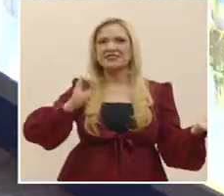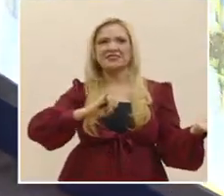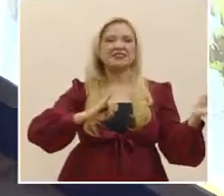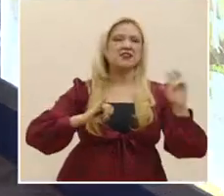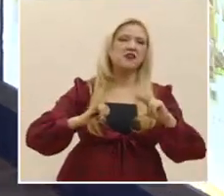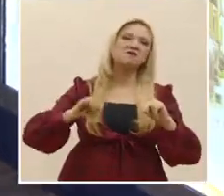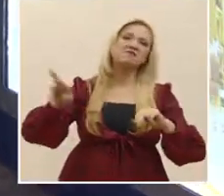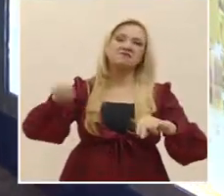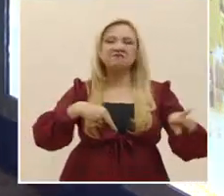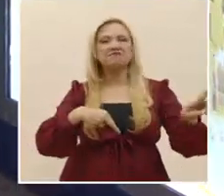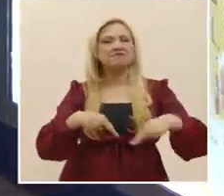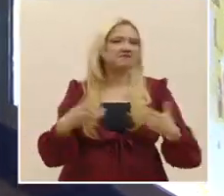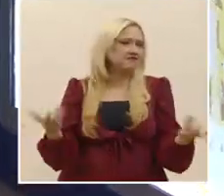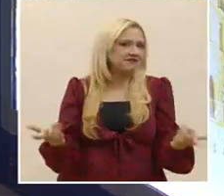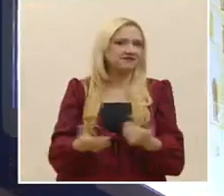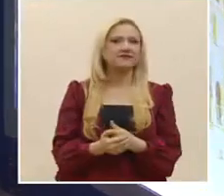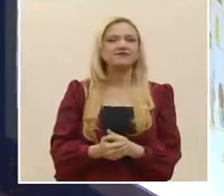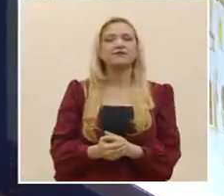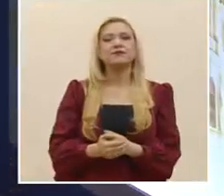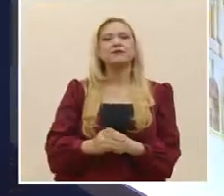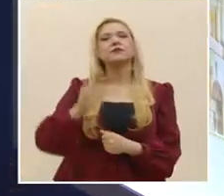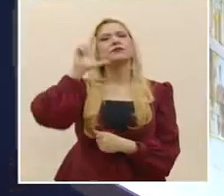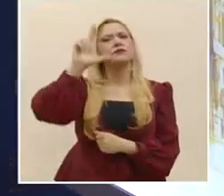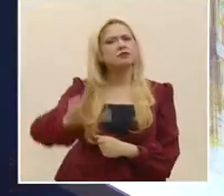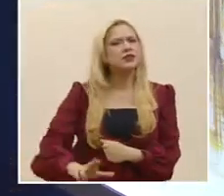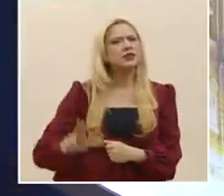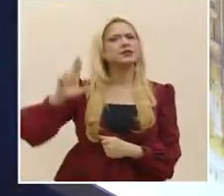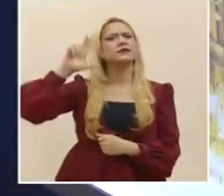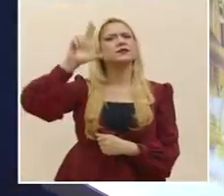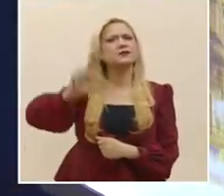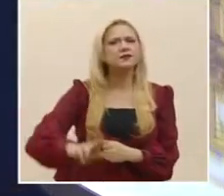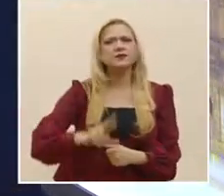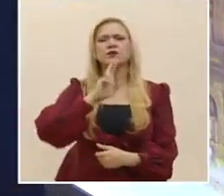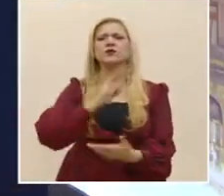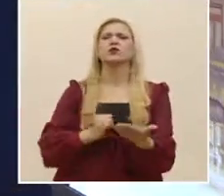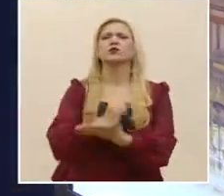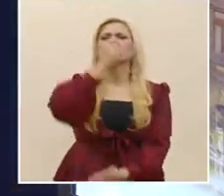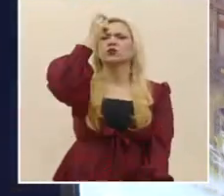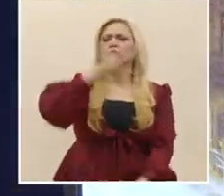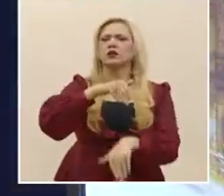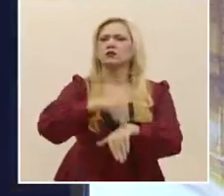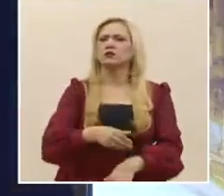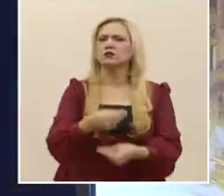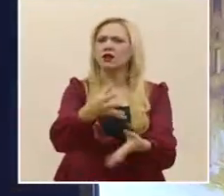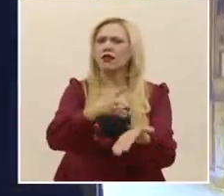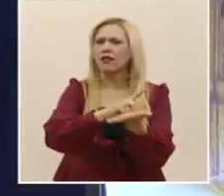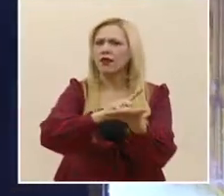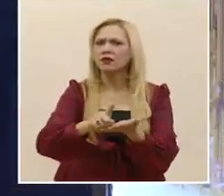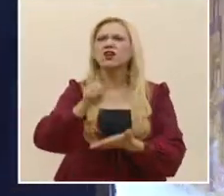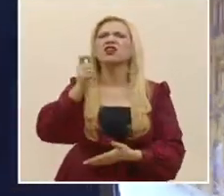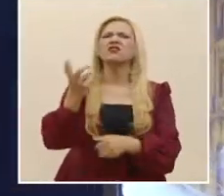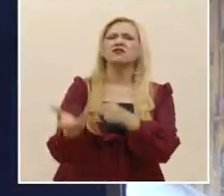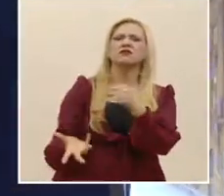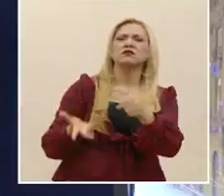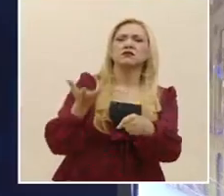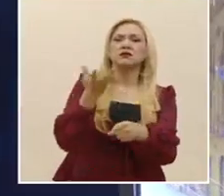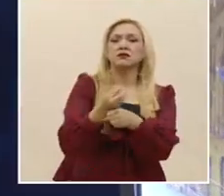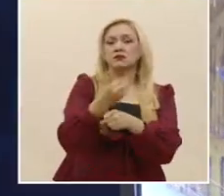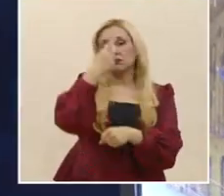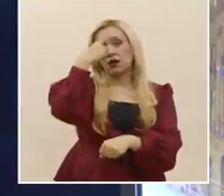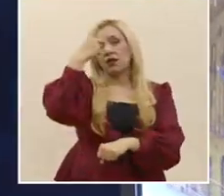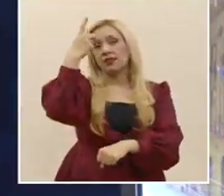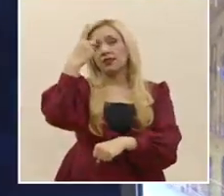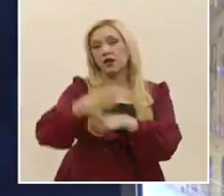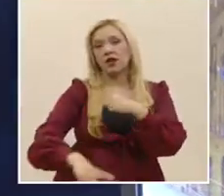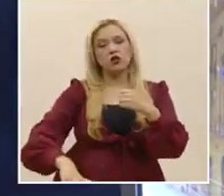Y en los talleres de martes de jurisprudencia se explicó el alcance de un nuevo criterio de la Corte en materia de reparación integral del